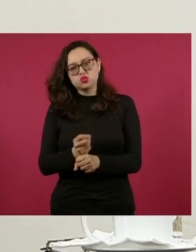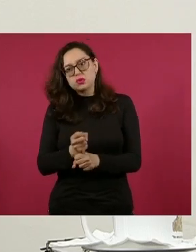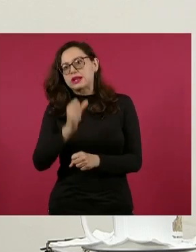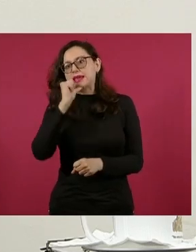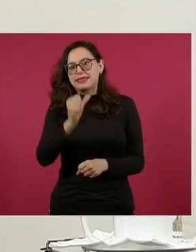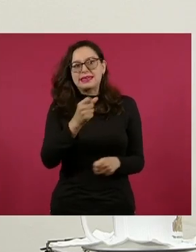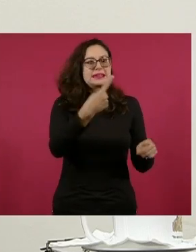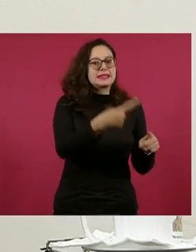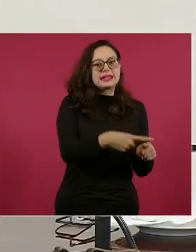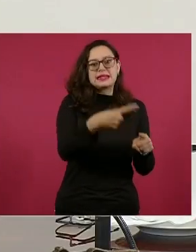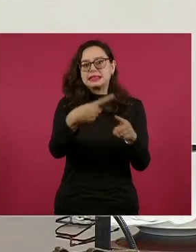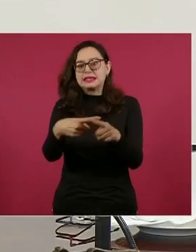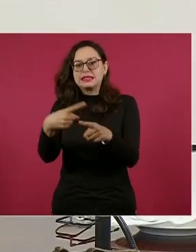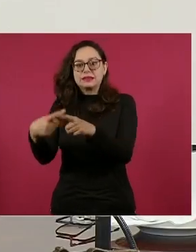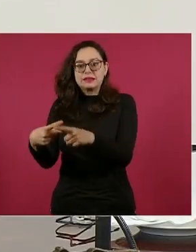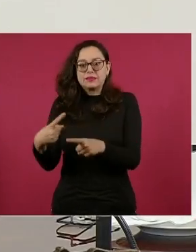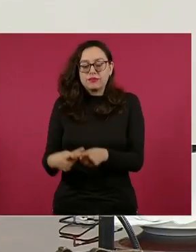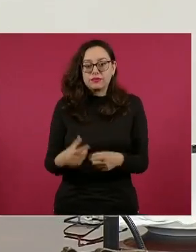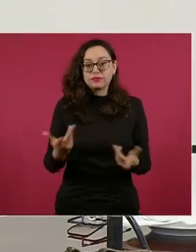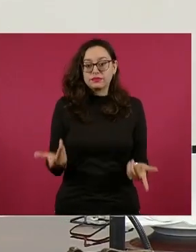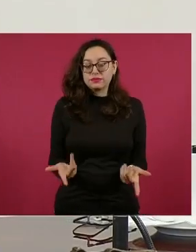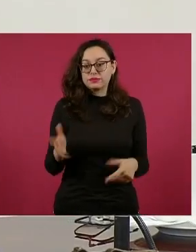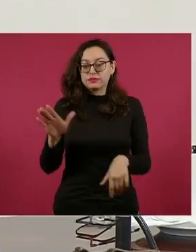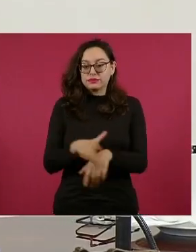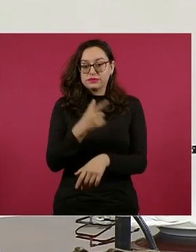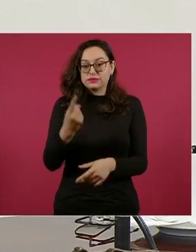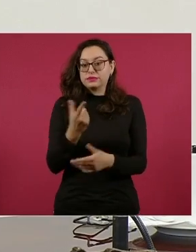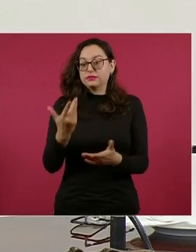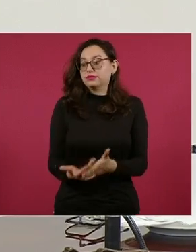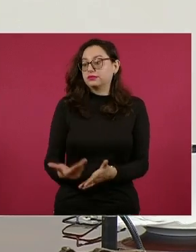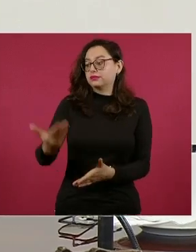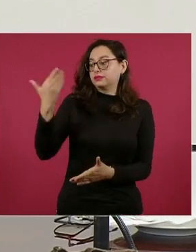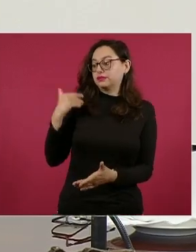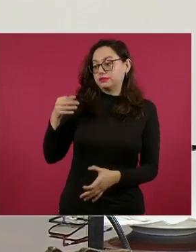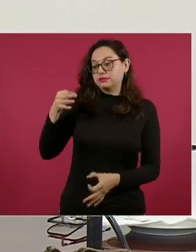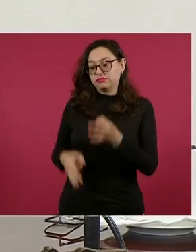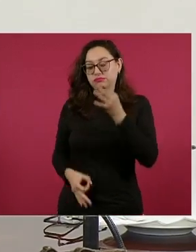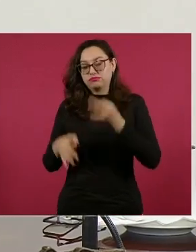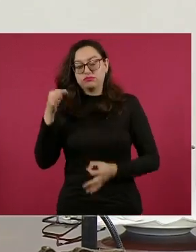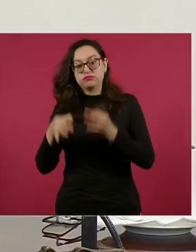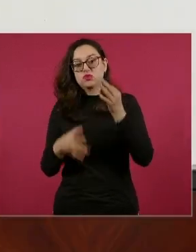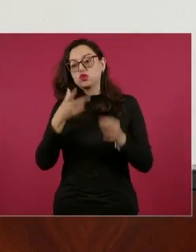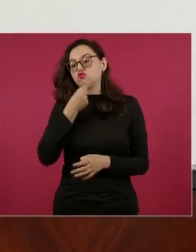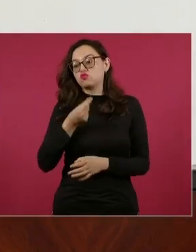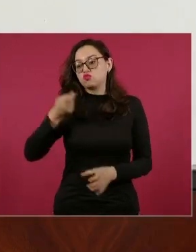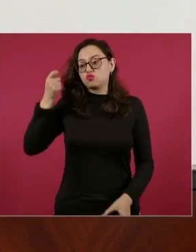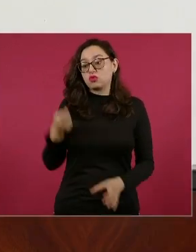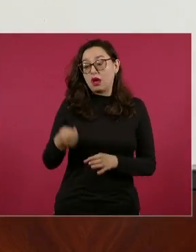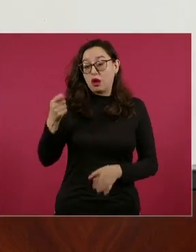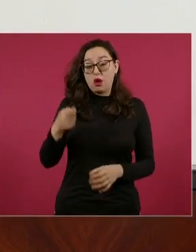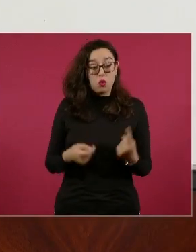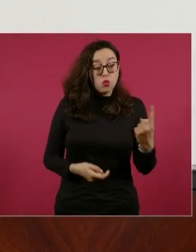porque el juez lo que hizo fue liberar a todos.